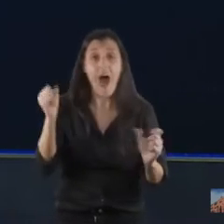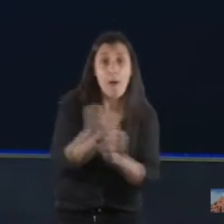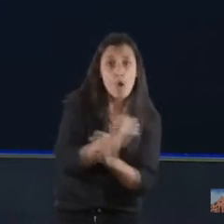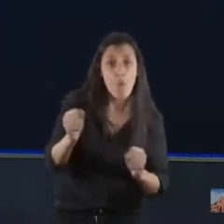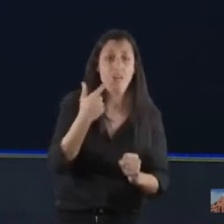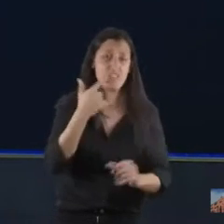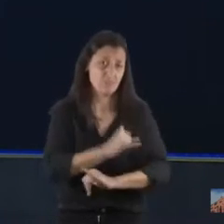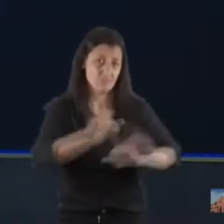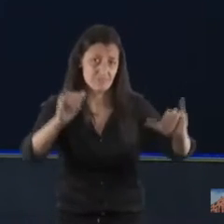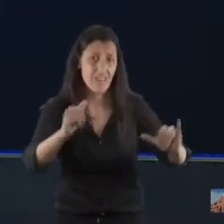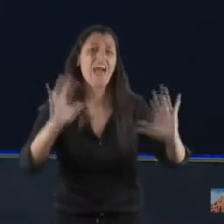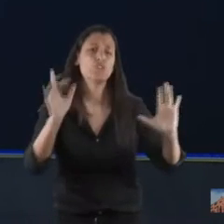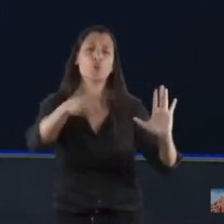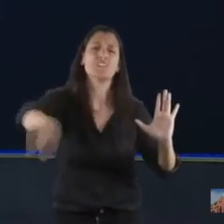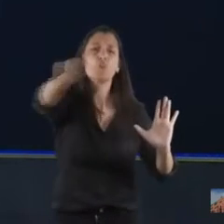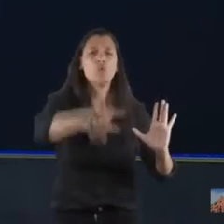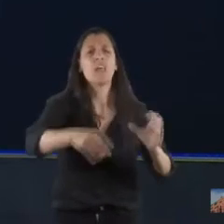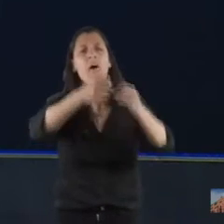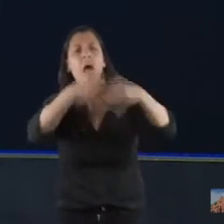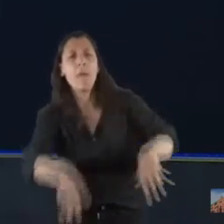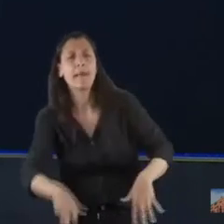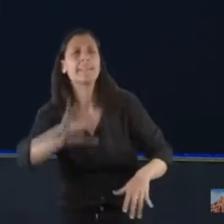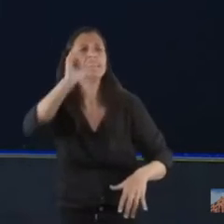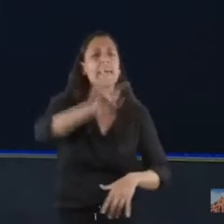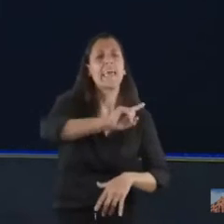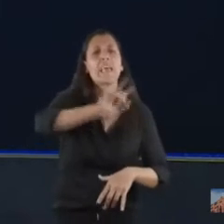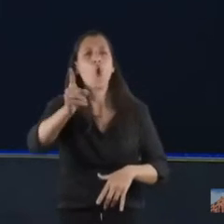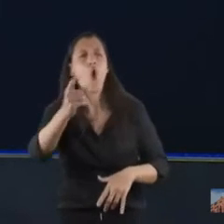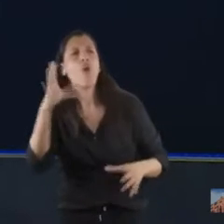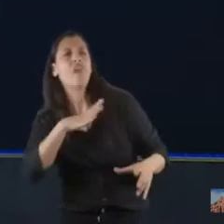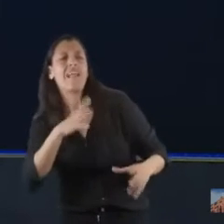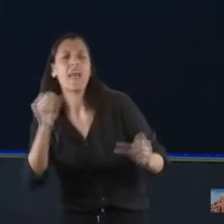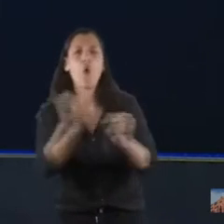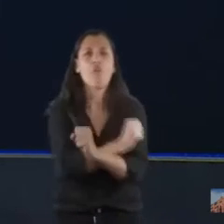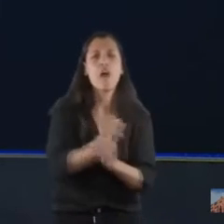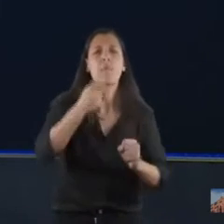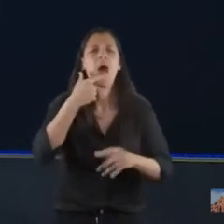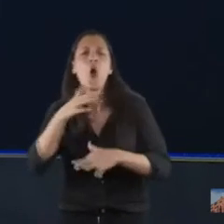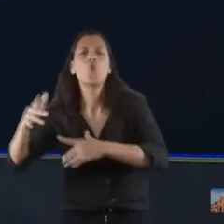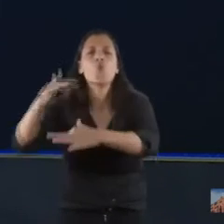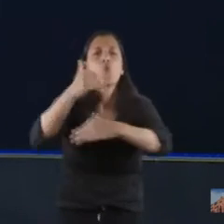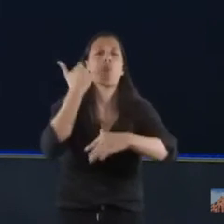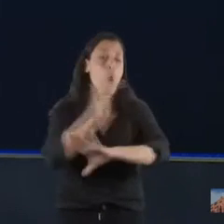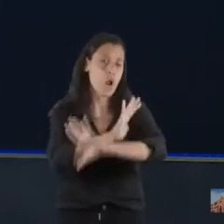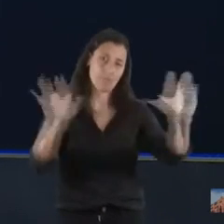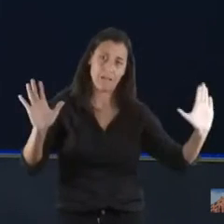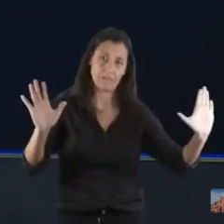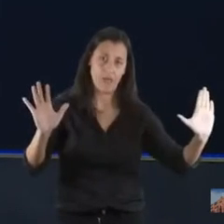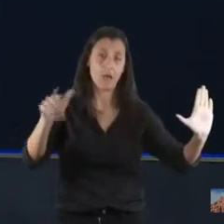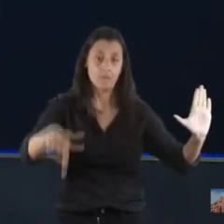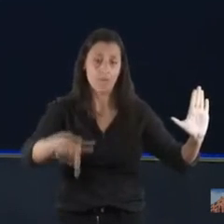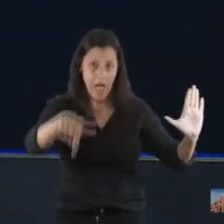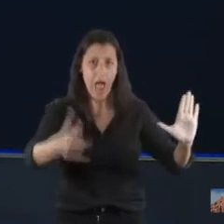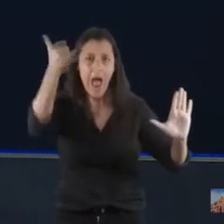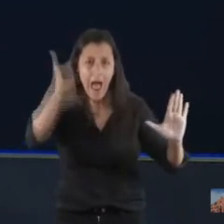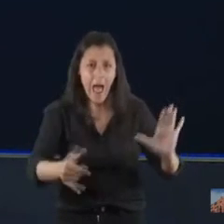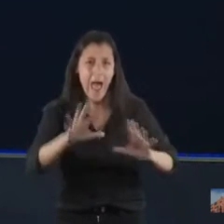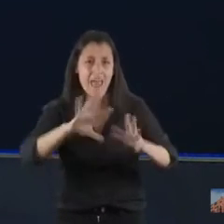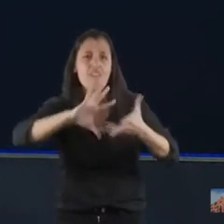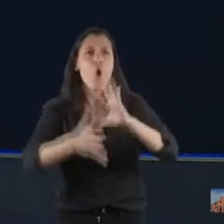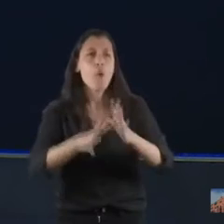entonces no empiecen con no negó ni confirmó es está claro vamos a tener una agenda de trabajo